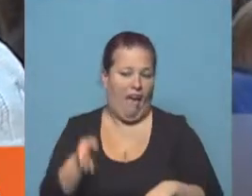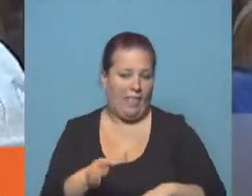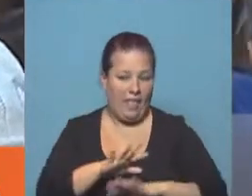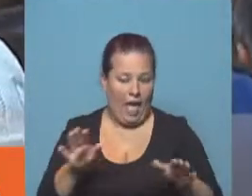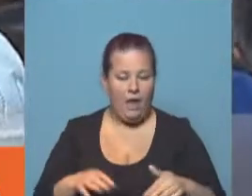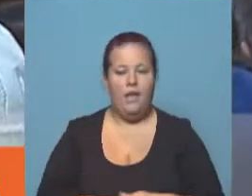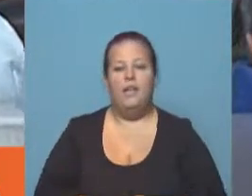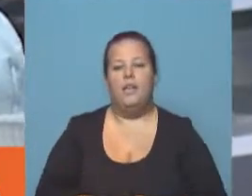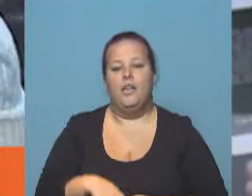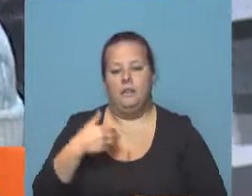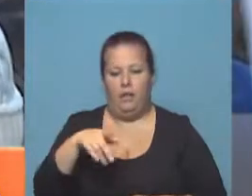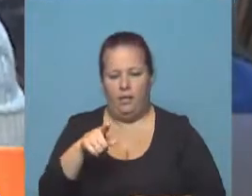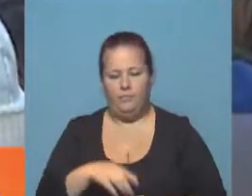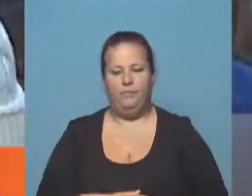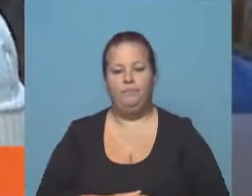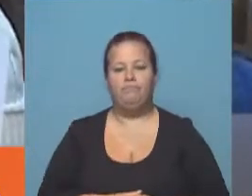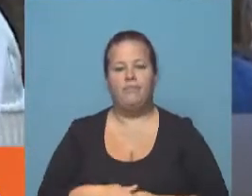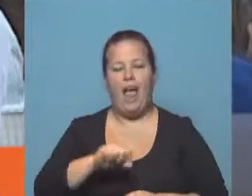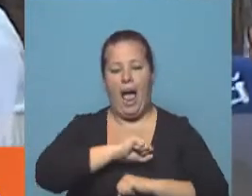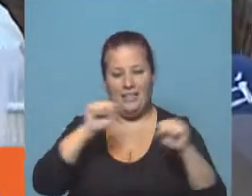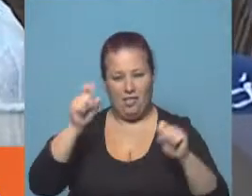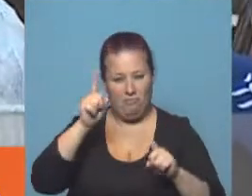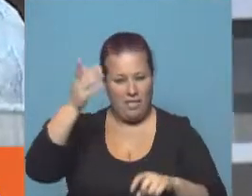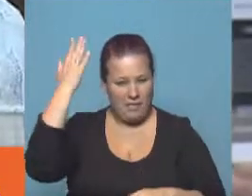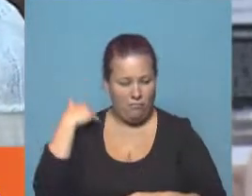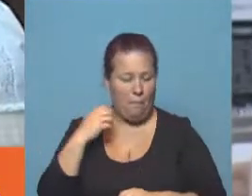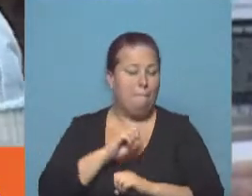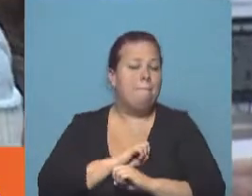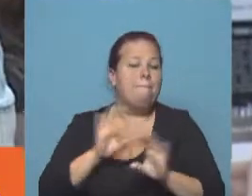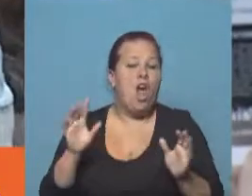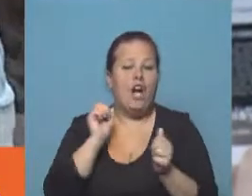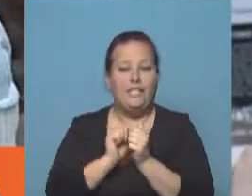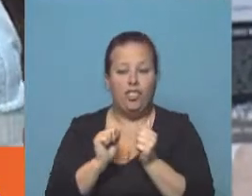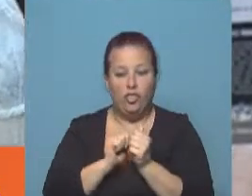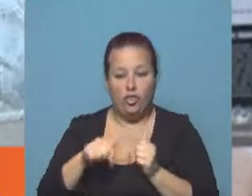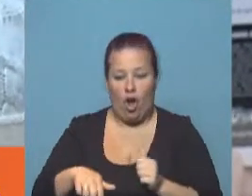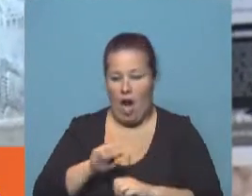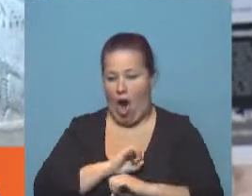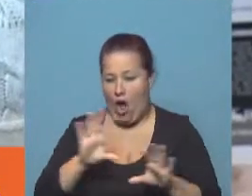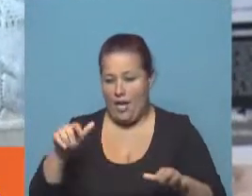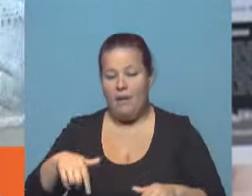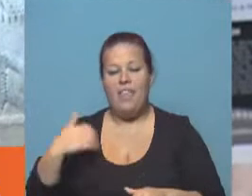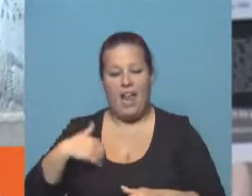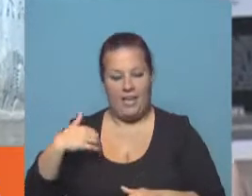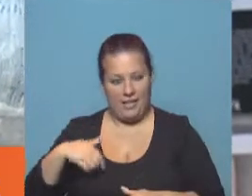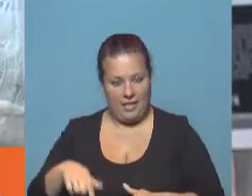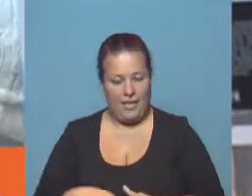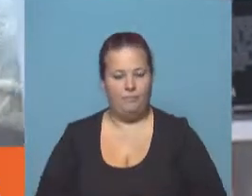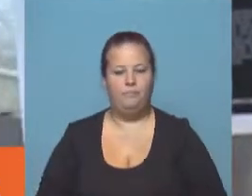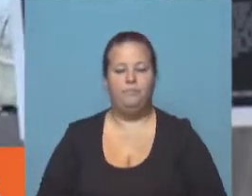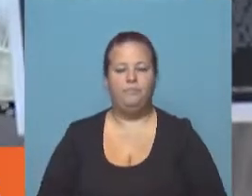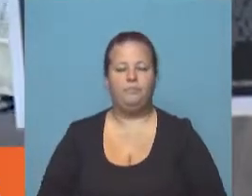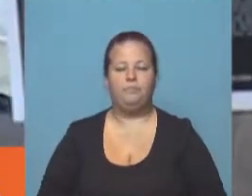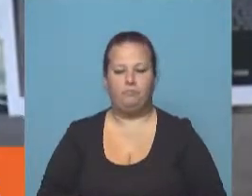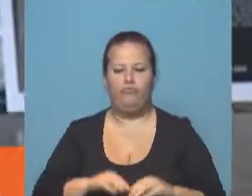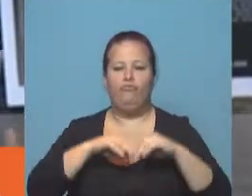donde ocurrió aquel atentado, el peor en la historia, el más cruento en la historia de la